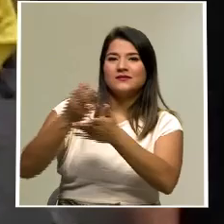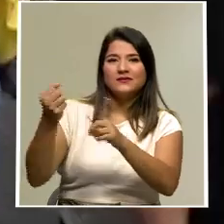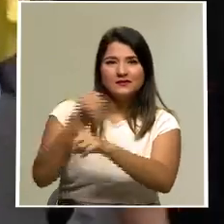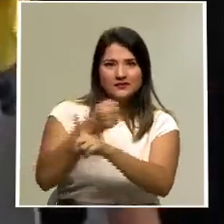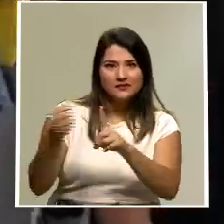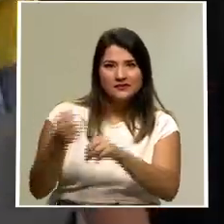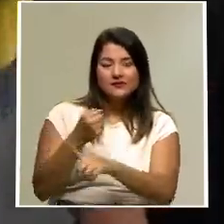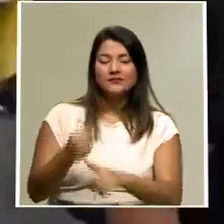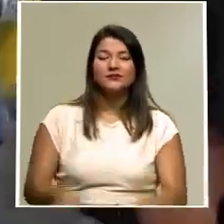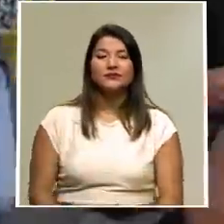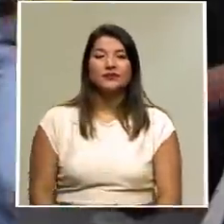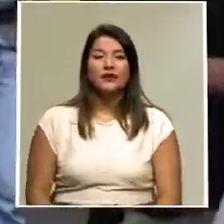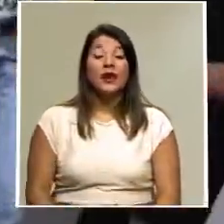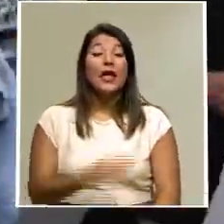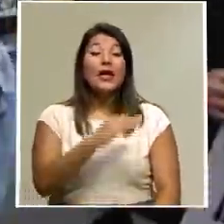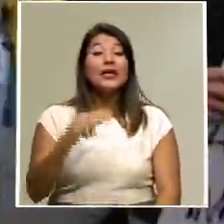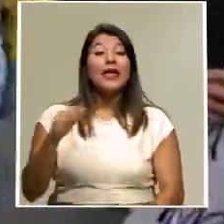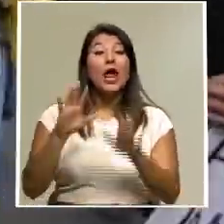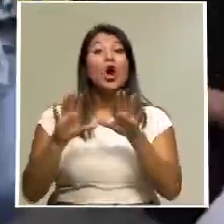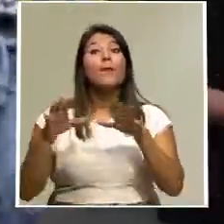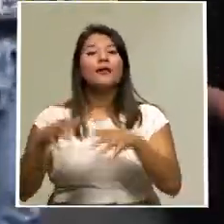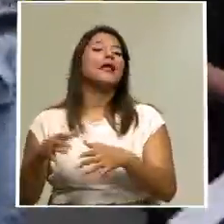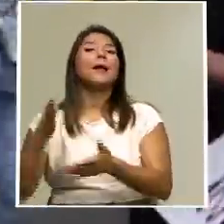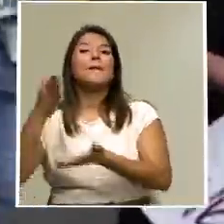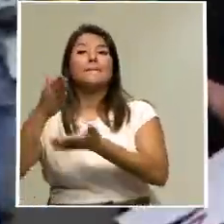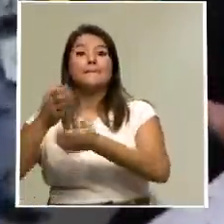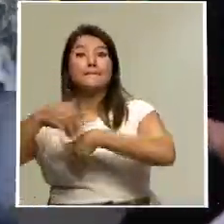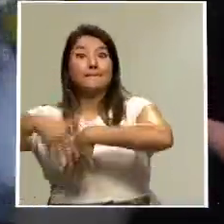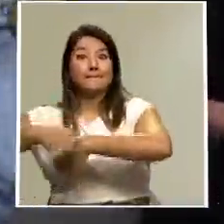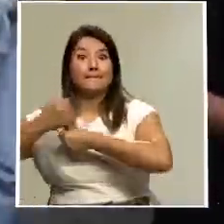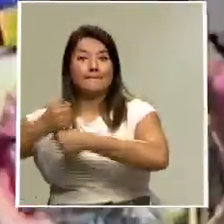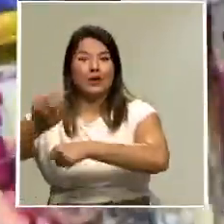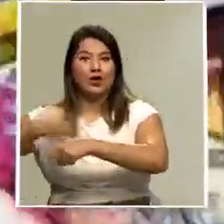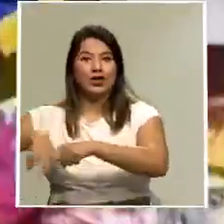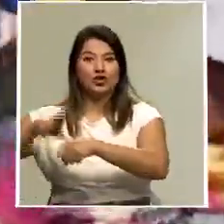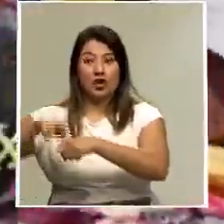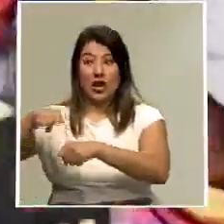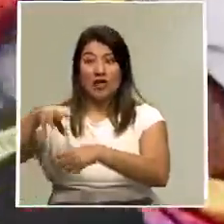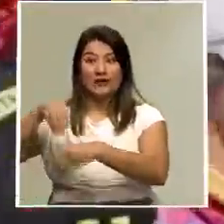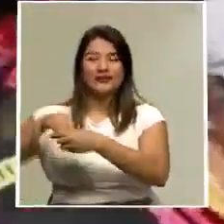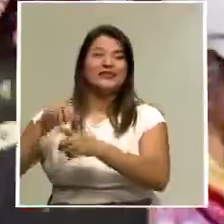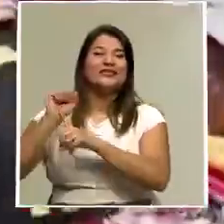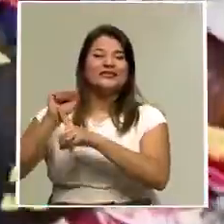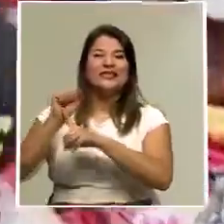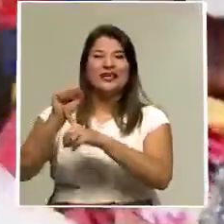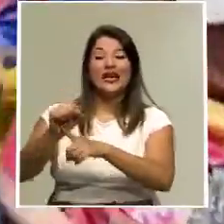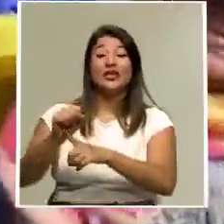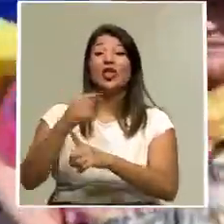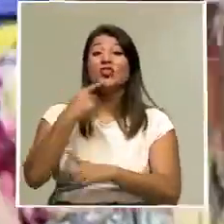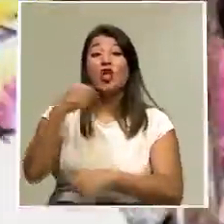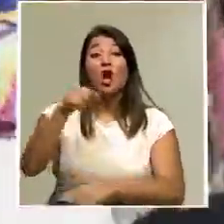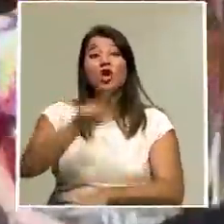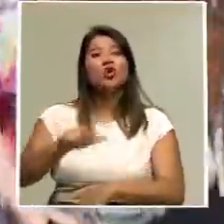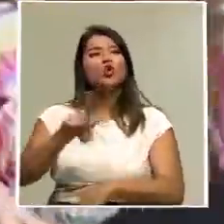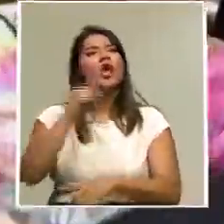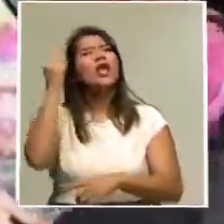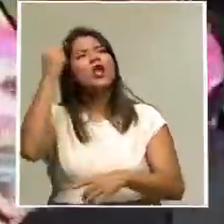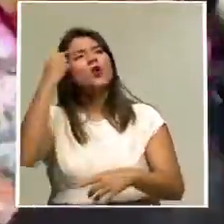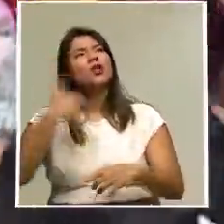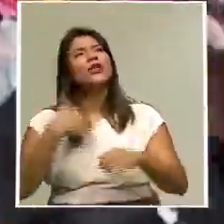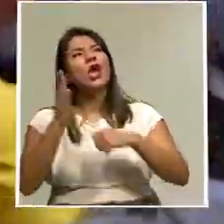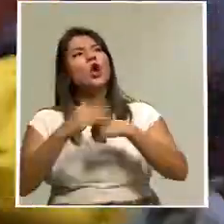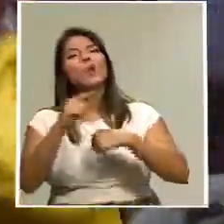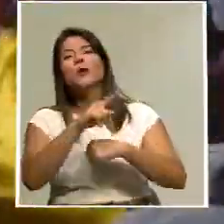la pandemia. Mientras, el Comité de Paro Nacional, conformado por sindicatos y centrales obreras, acusó este lunes al gobierno de no